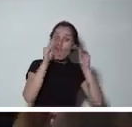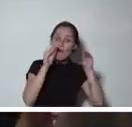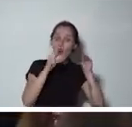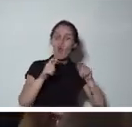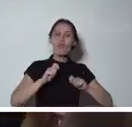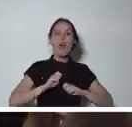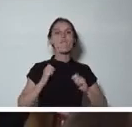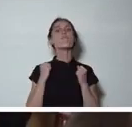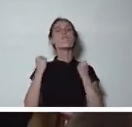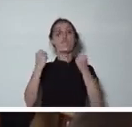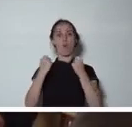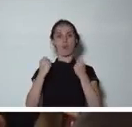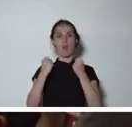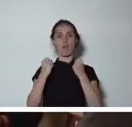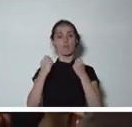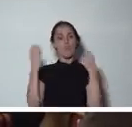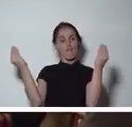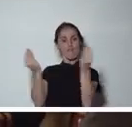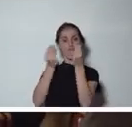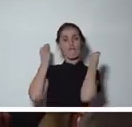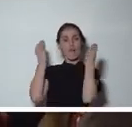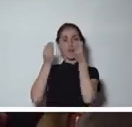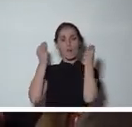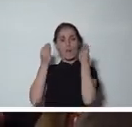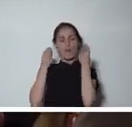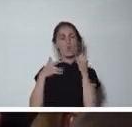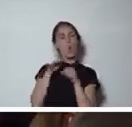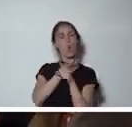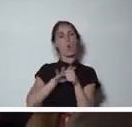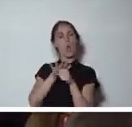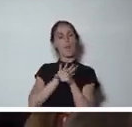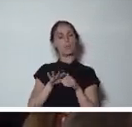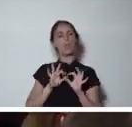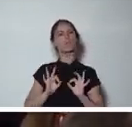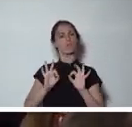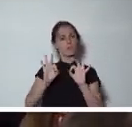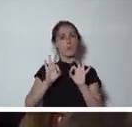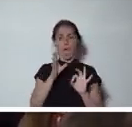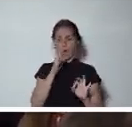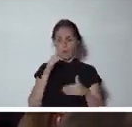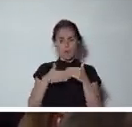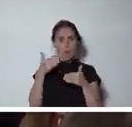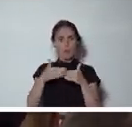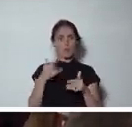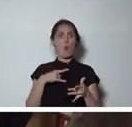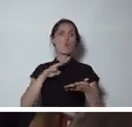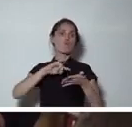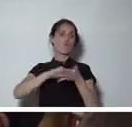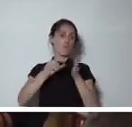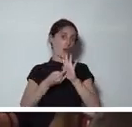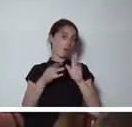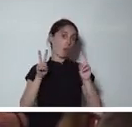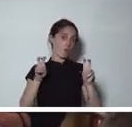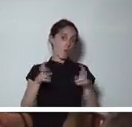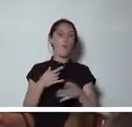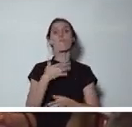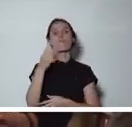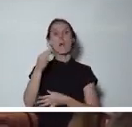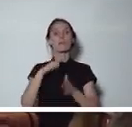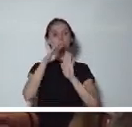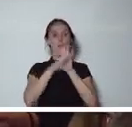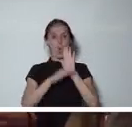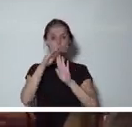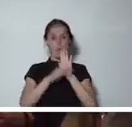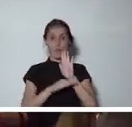que ellas mismas se han formado en un ámbito estratégico como es el de las de las tecnologías y la programación no y que va decidir el